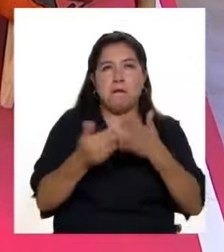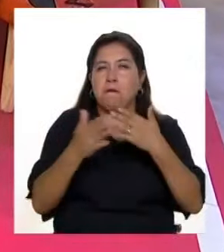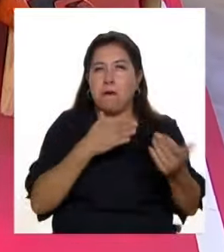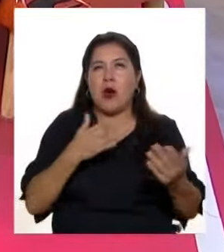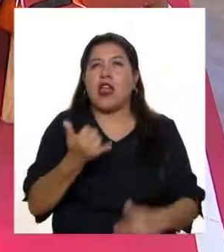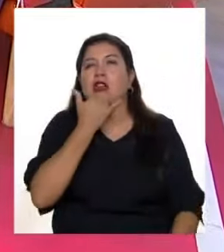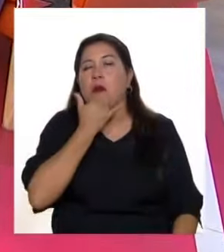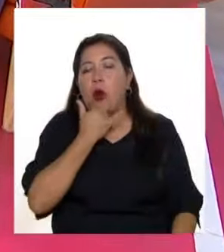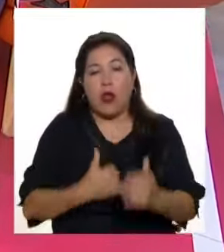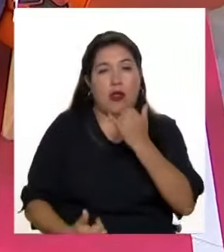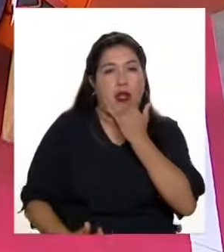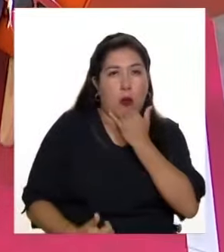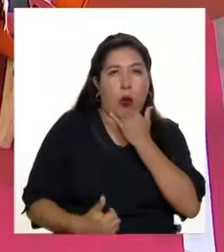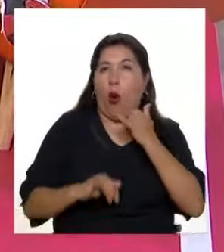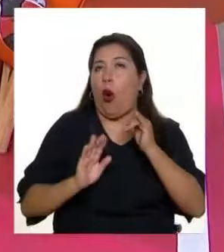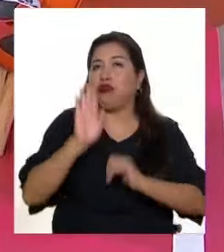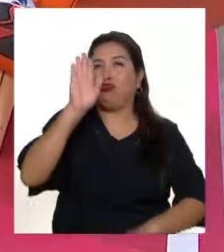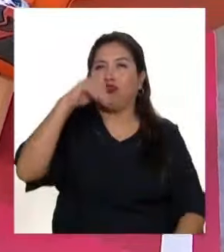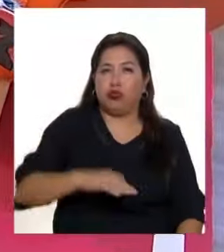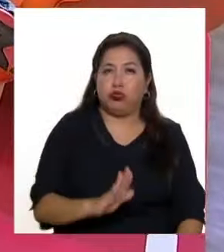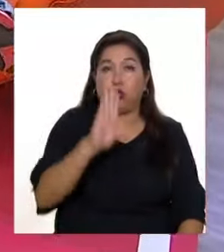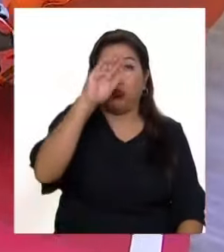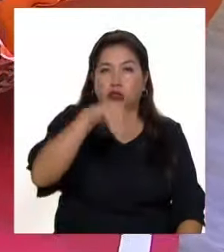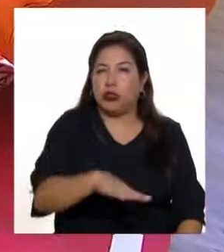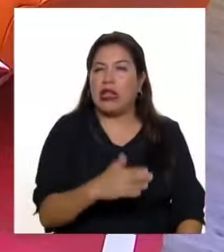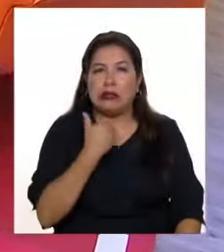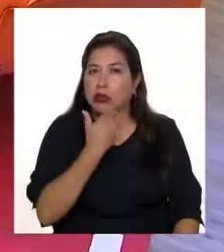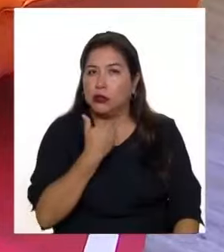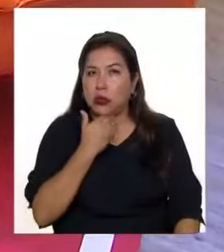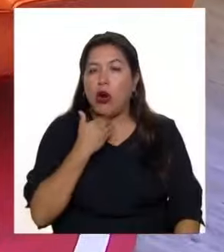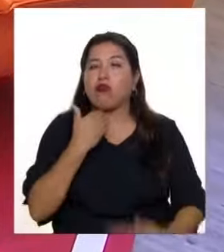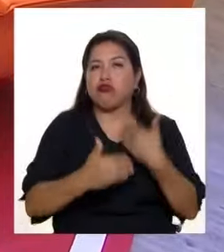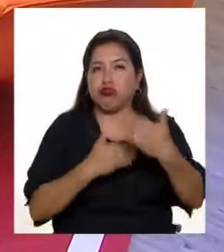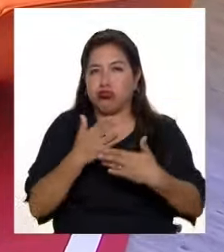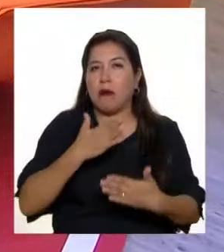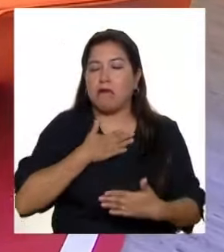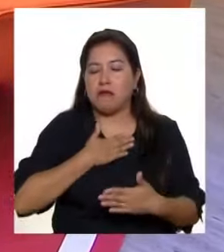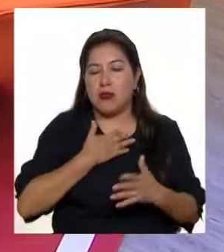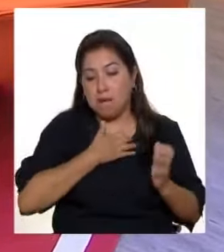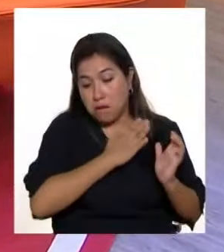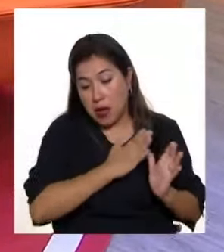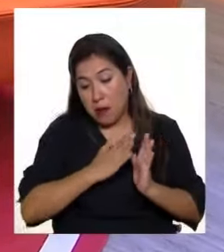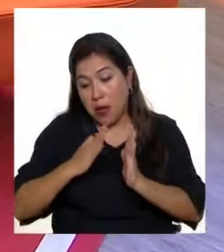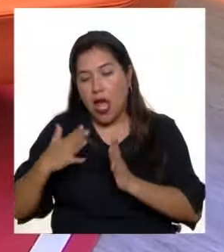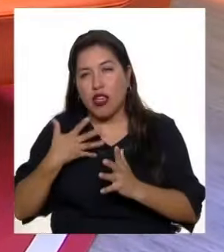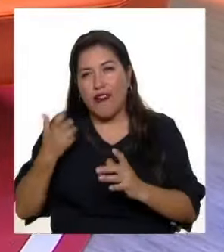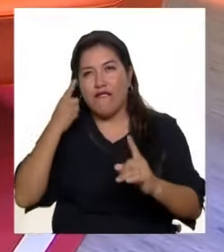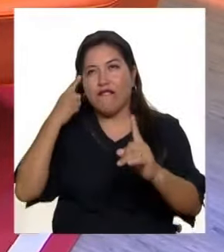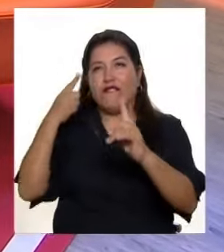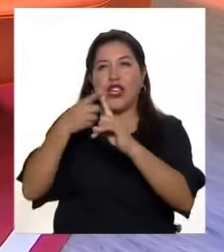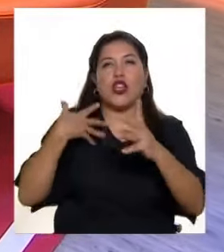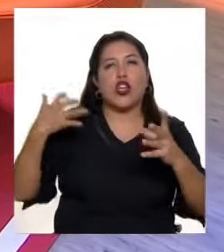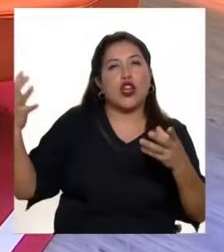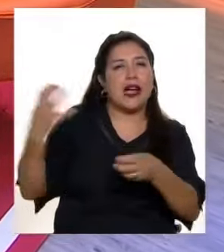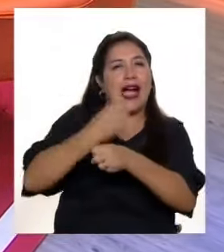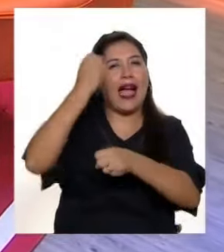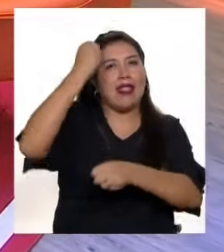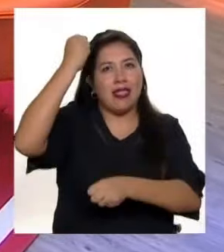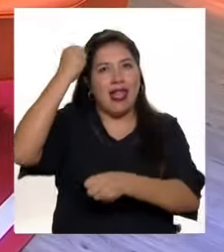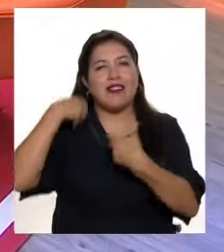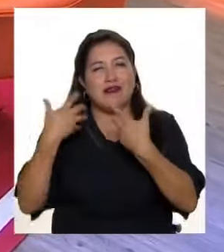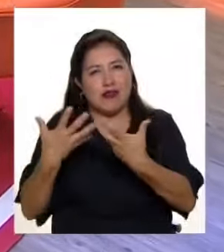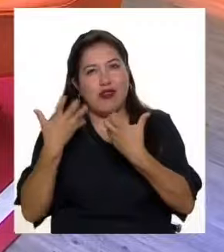todo. Así que yo igual me estoy viviendo el proceso. Sé que el fin es ganar, es poder dar el mensaje, pero yo quiero de viejita